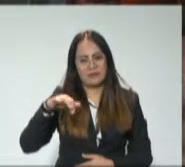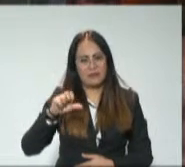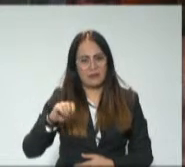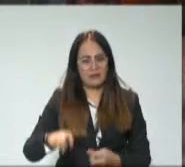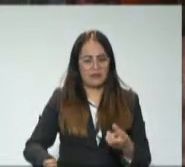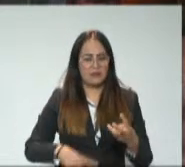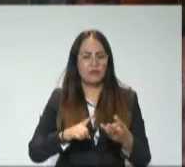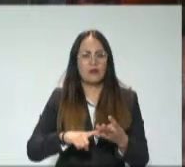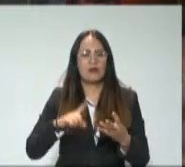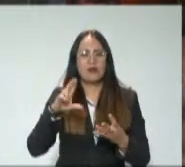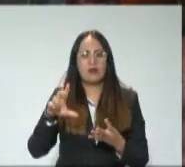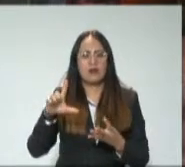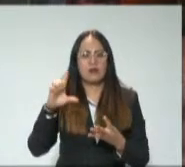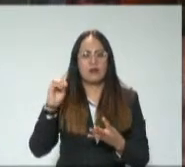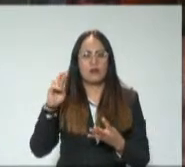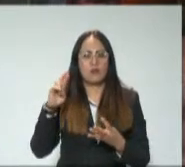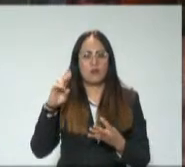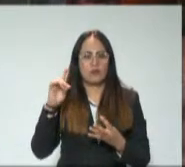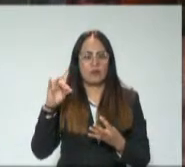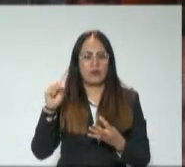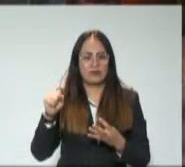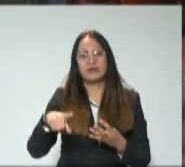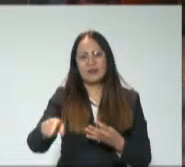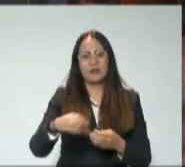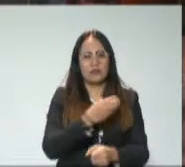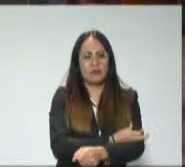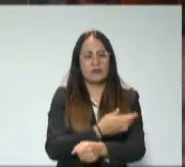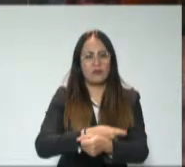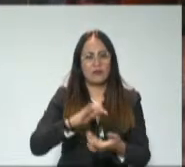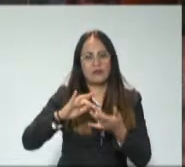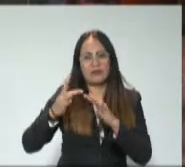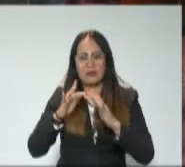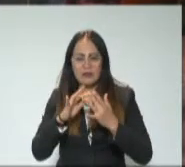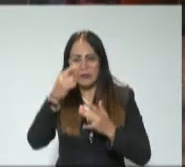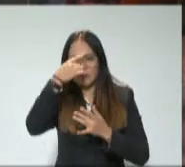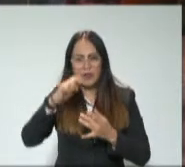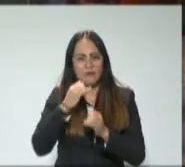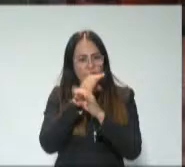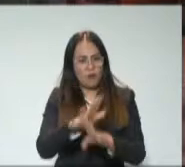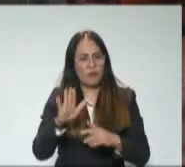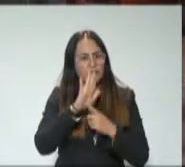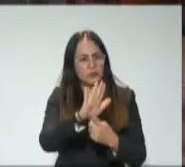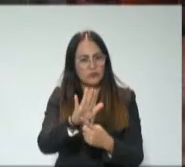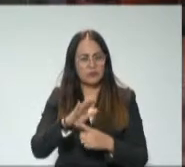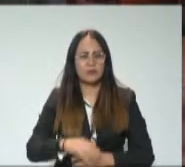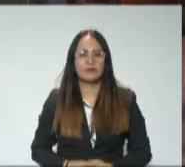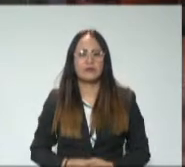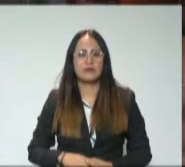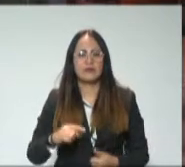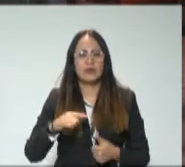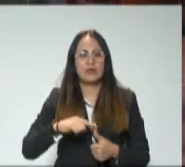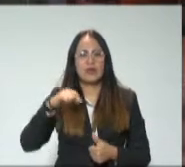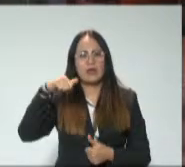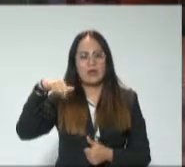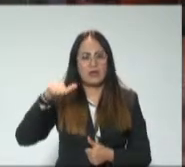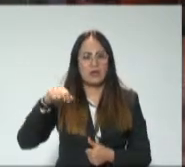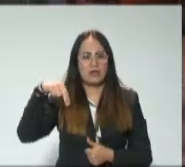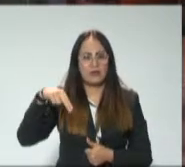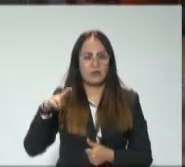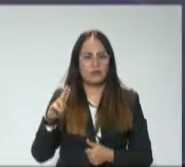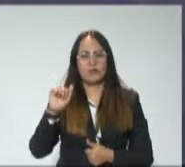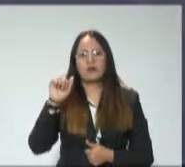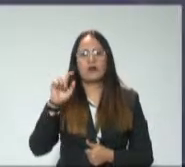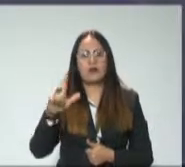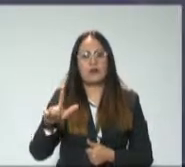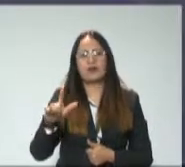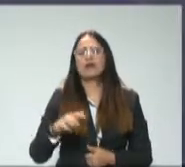Lourdes Morales canales coordinadora de la red por la de cuentas y anat Ponce presidenta del